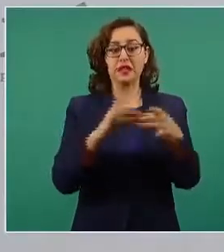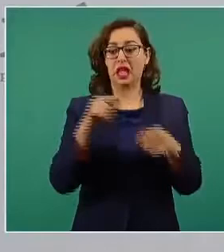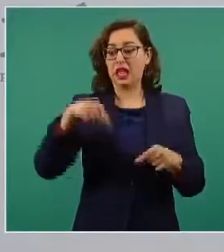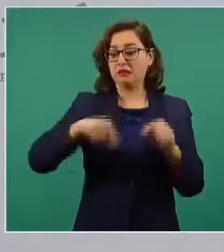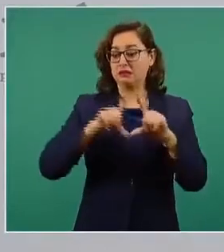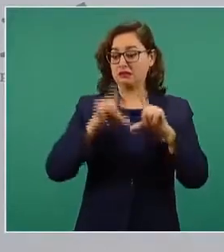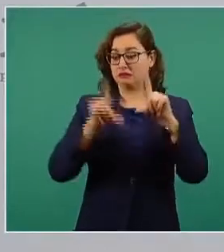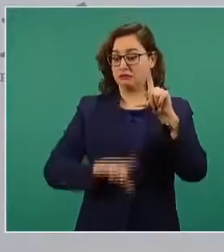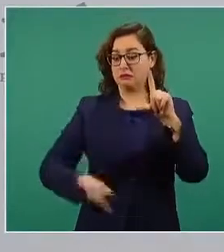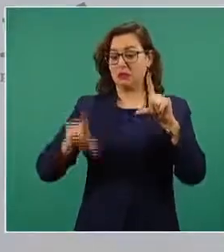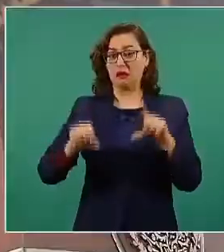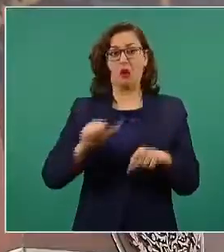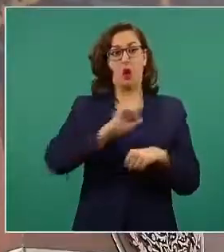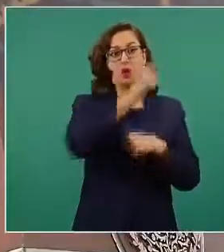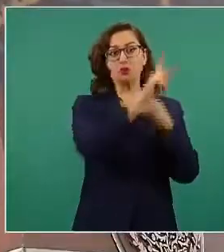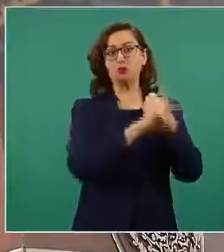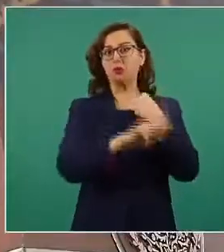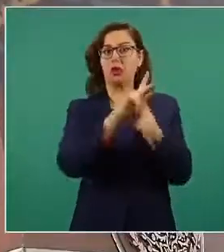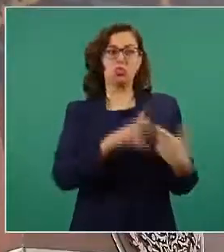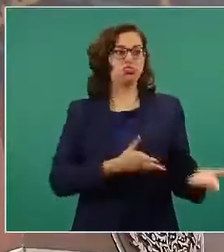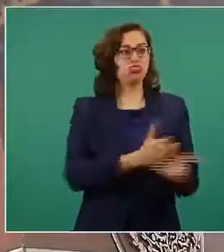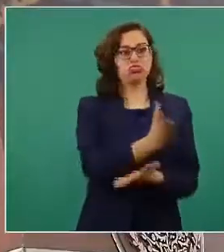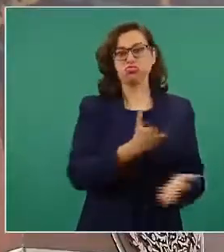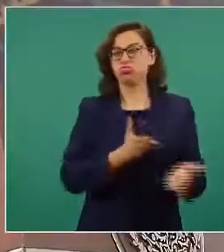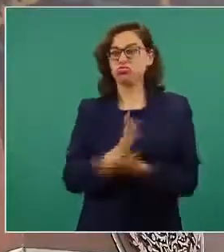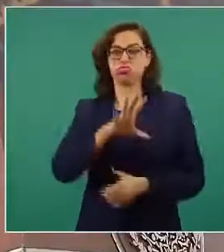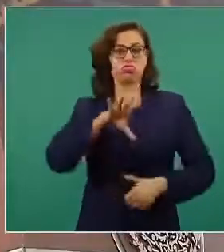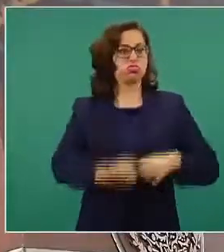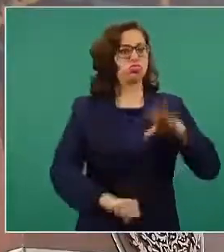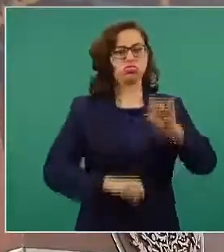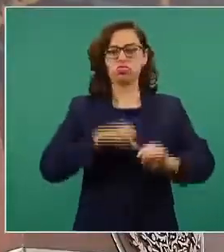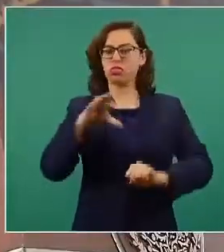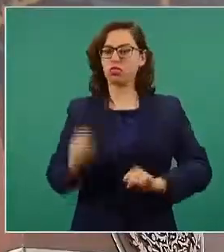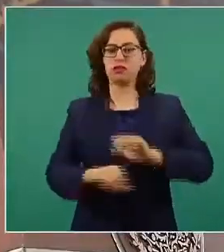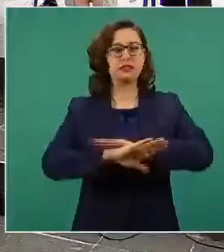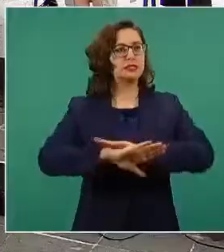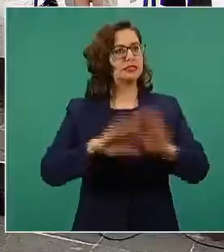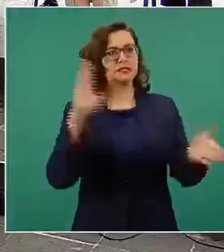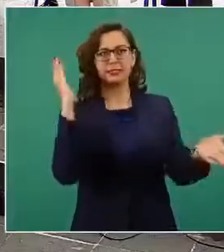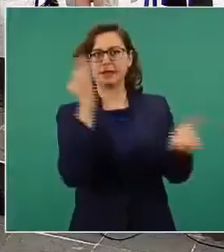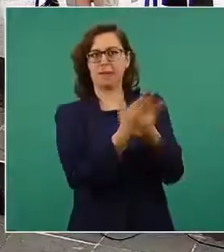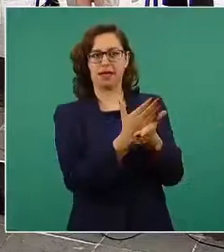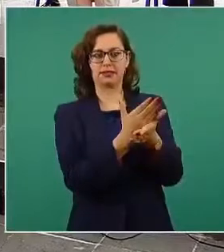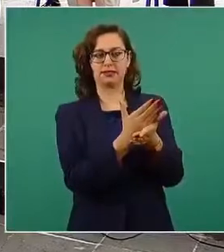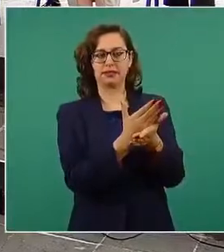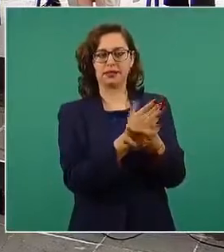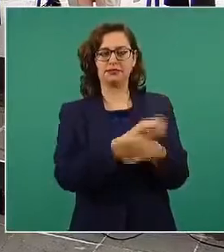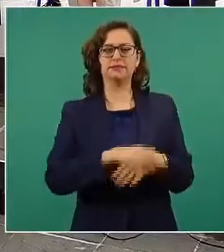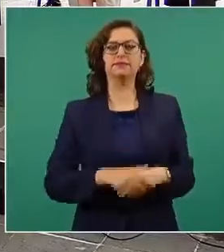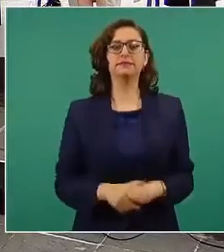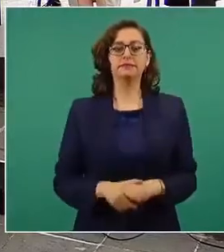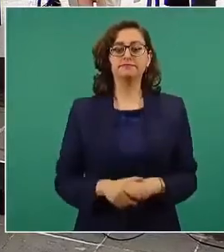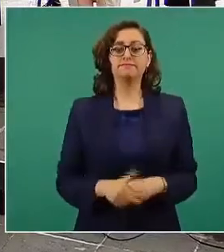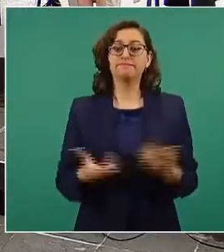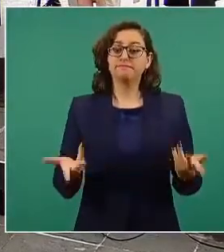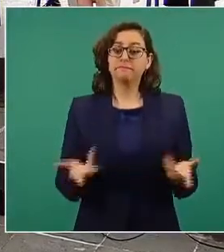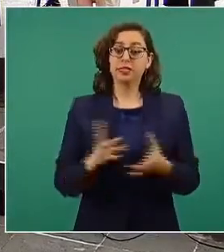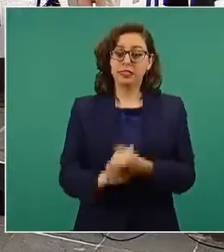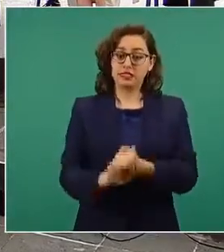para ser conquistada. Saludo también a su esposa. Y quisiera